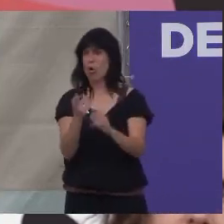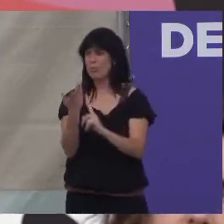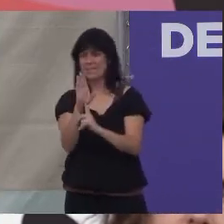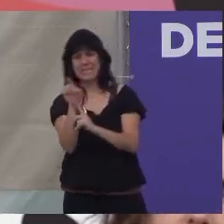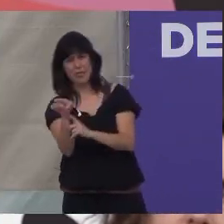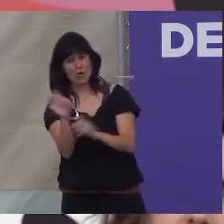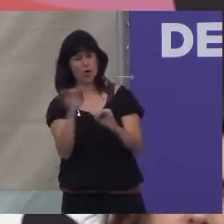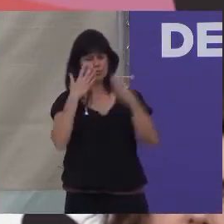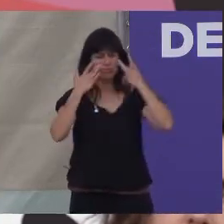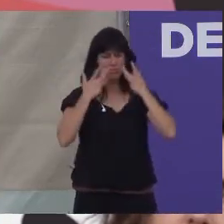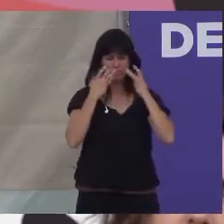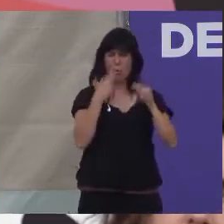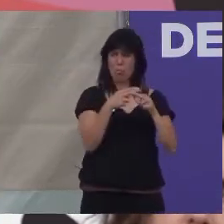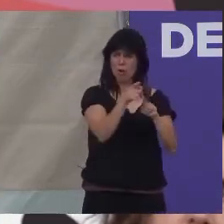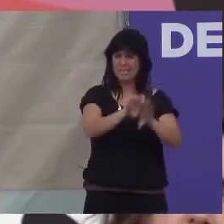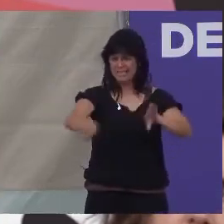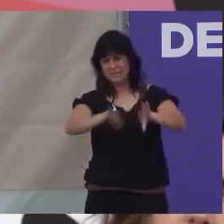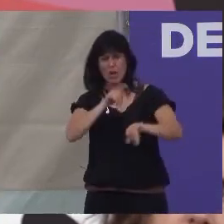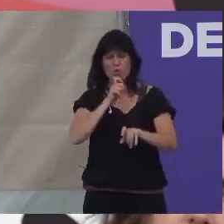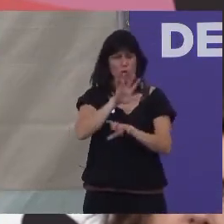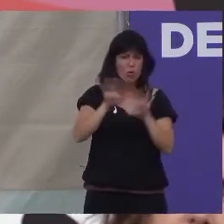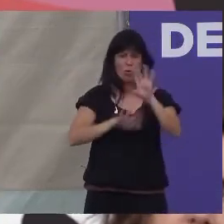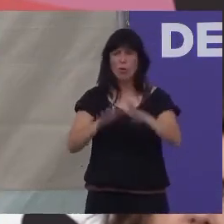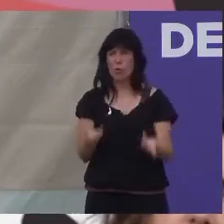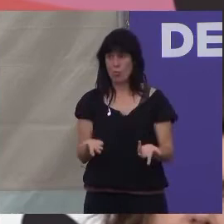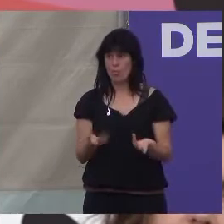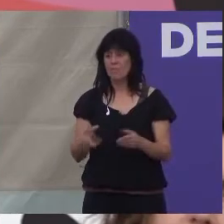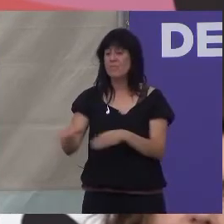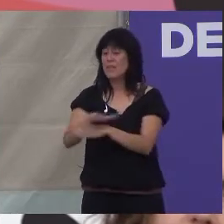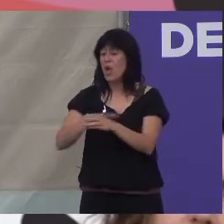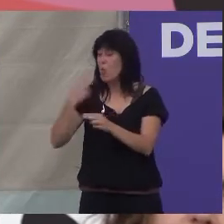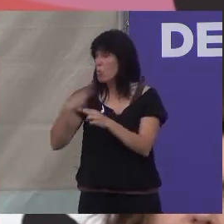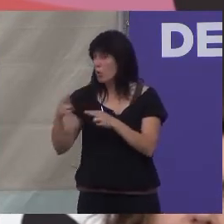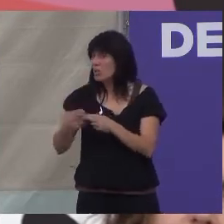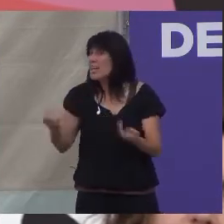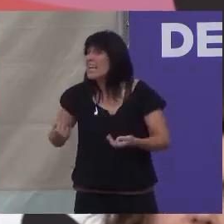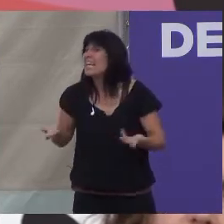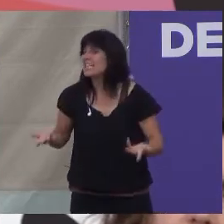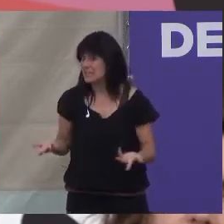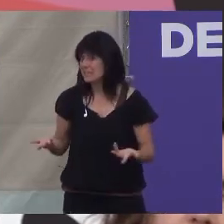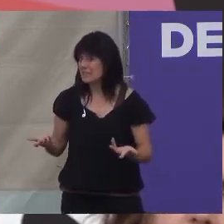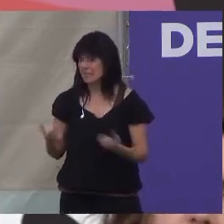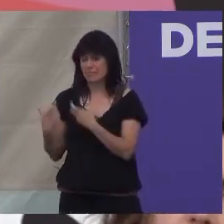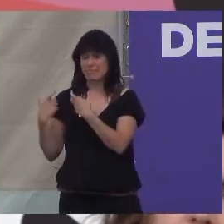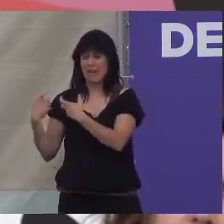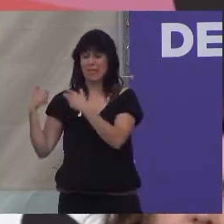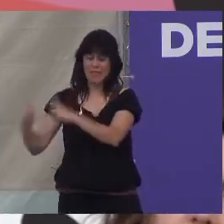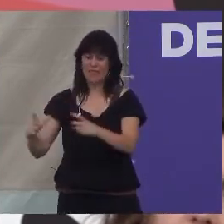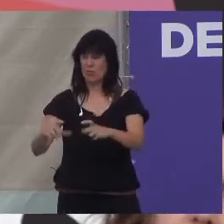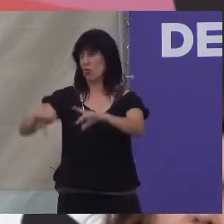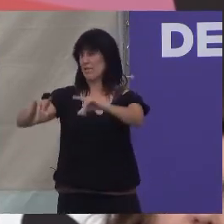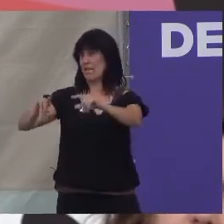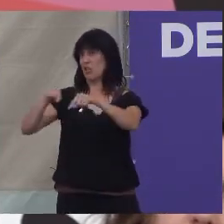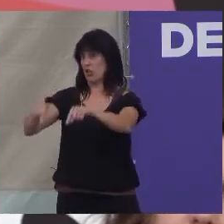ámbitos propiamente políticos. Los ámbitos políticos son los círculos, fundamentalmente los territoriales. Ahí es